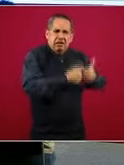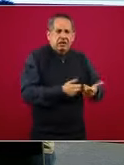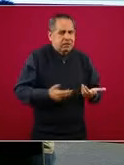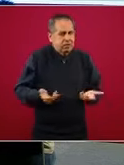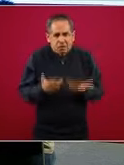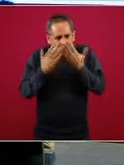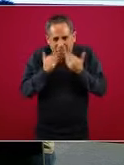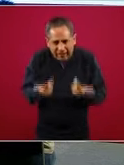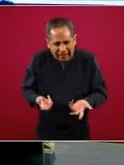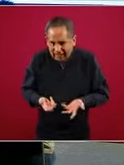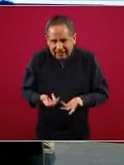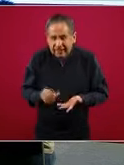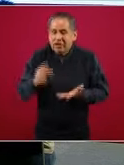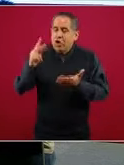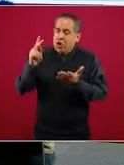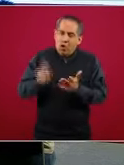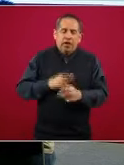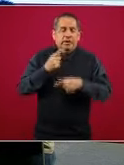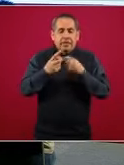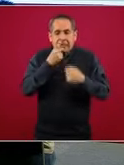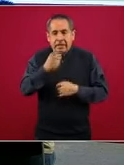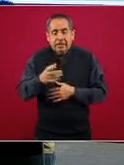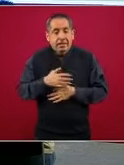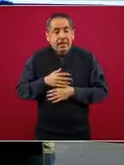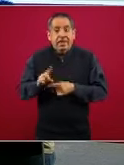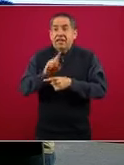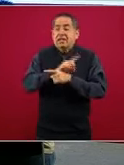no. Reitero, desde